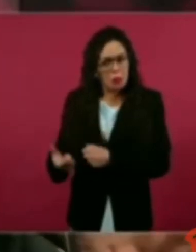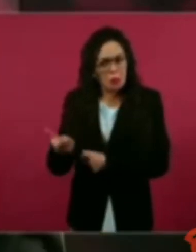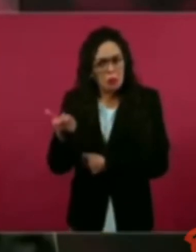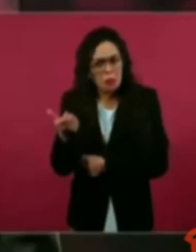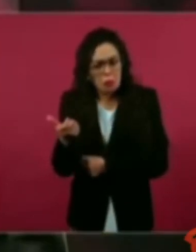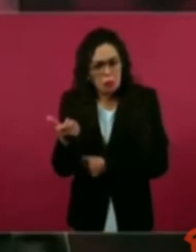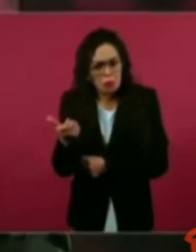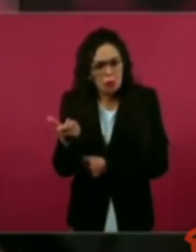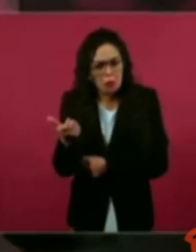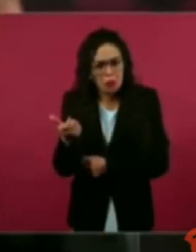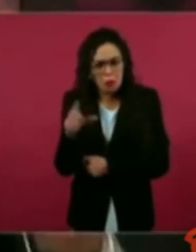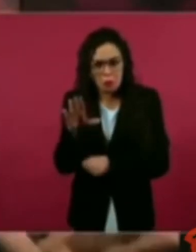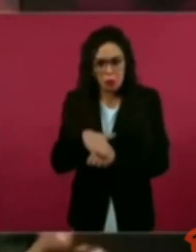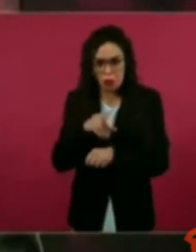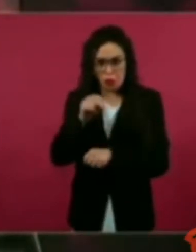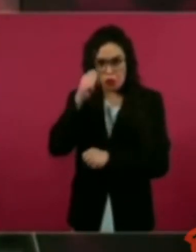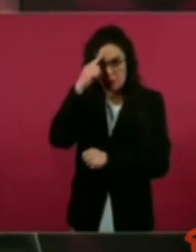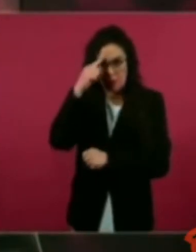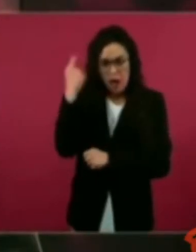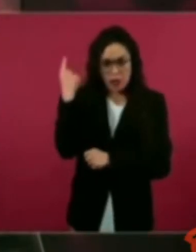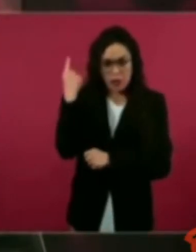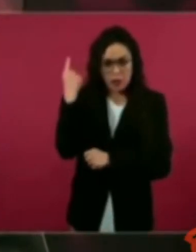eso. Todo normal.